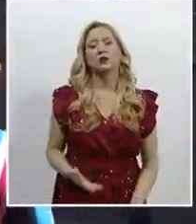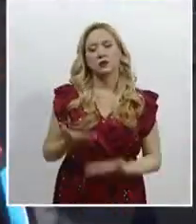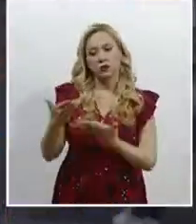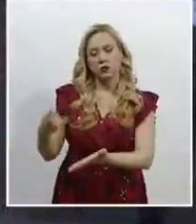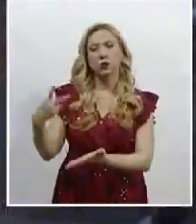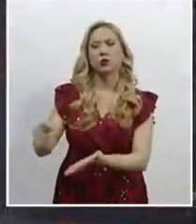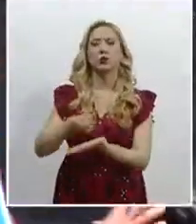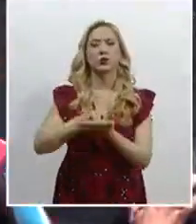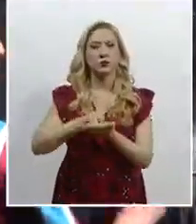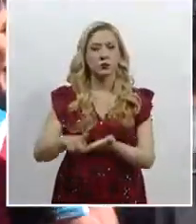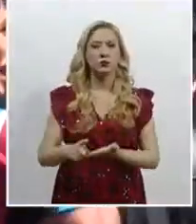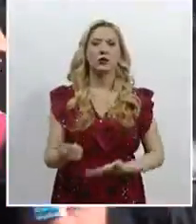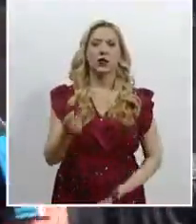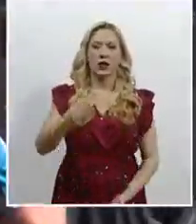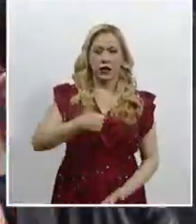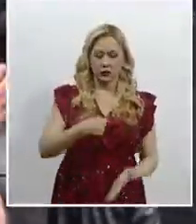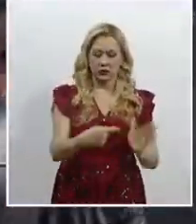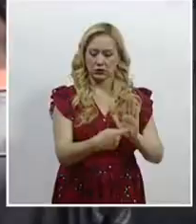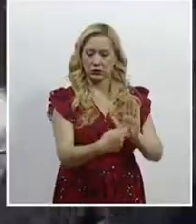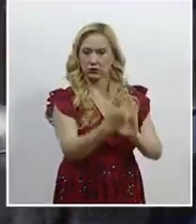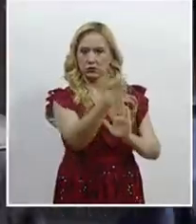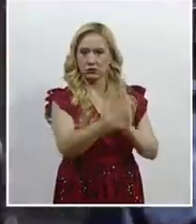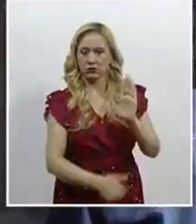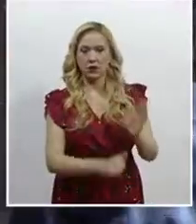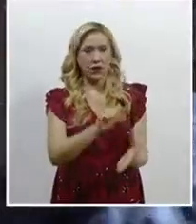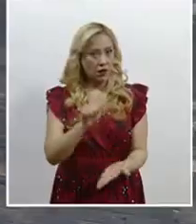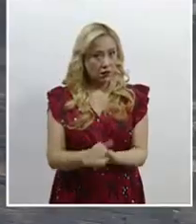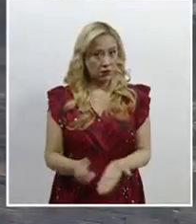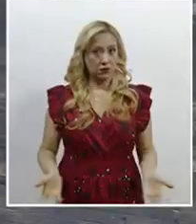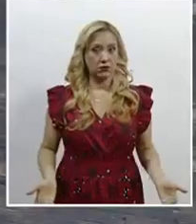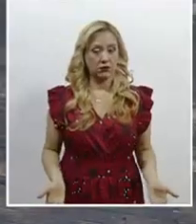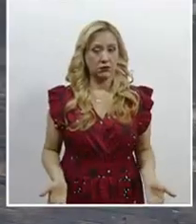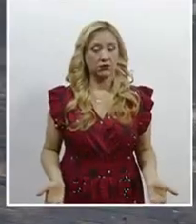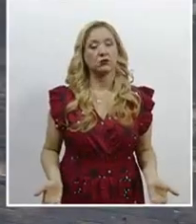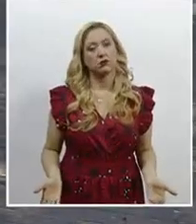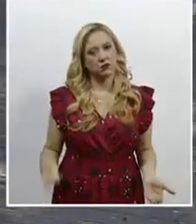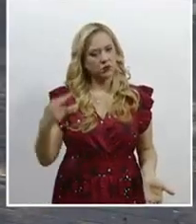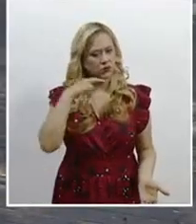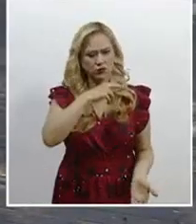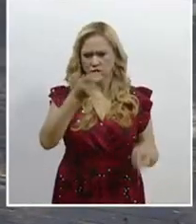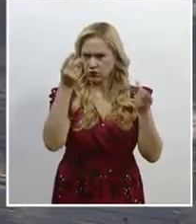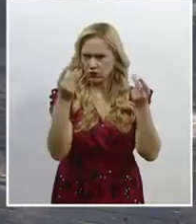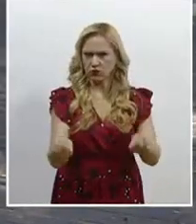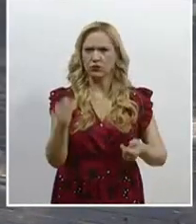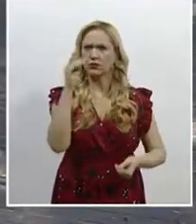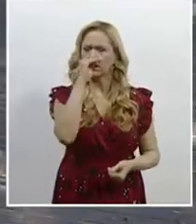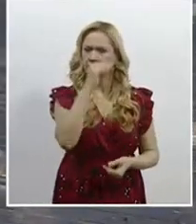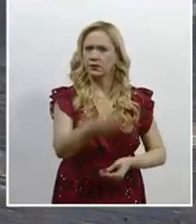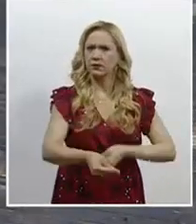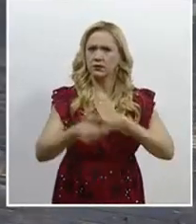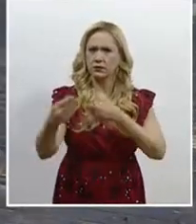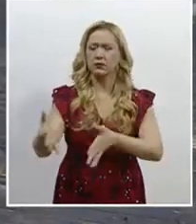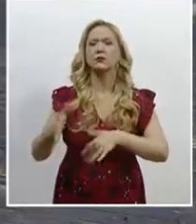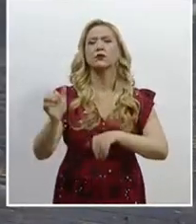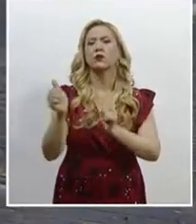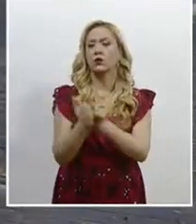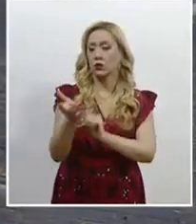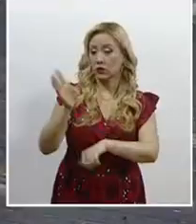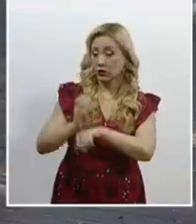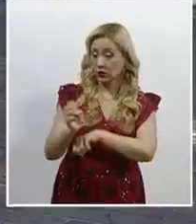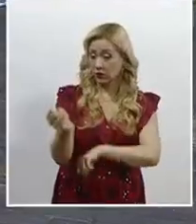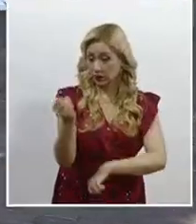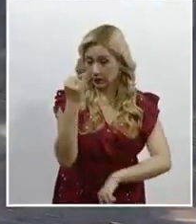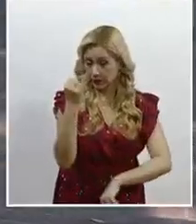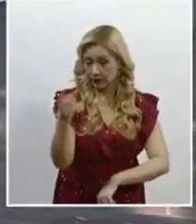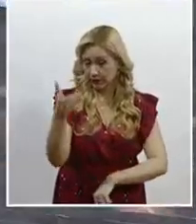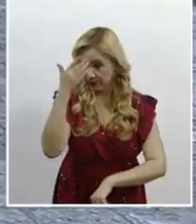derecho a la identidad de género autopercibida. El procedimiento deberá ser ágil, expedito y gratuito, basado en el consentimiento libre e